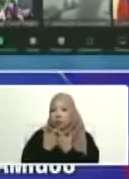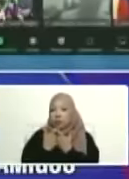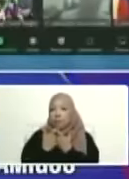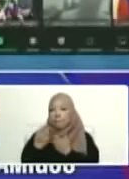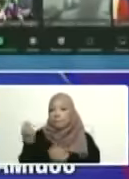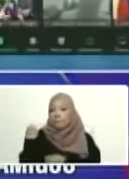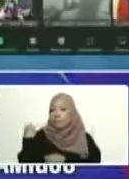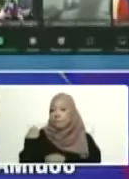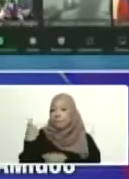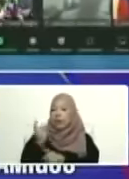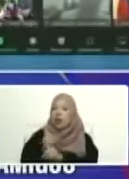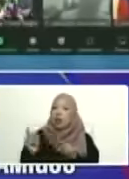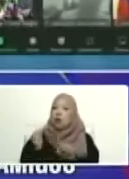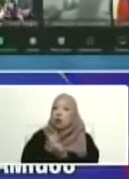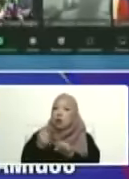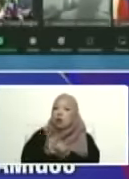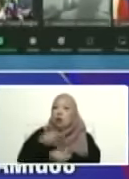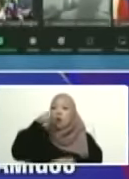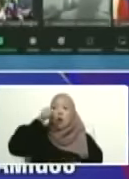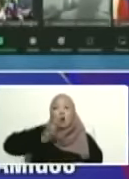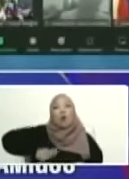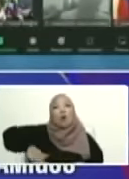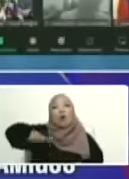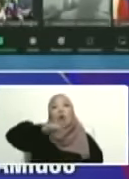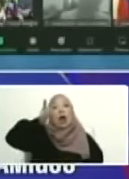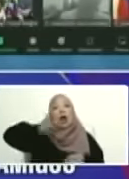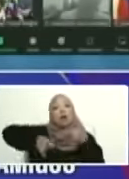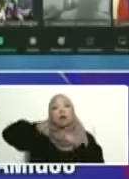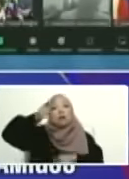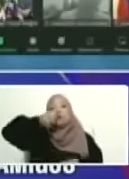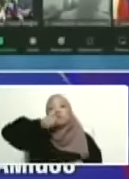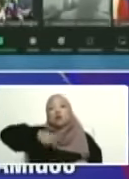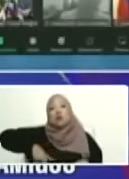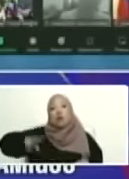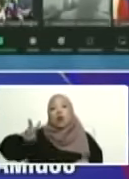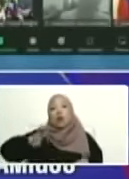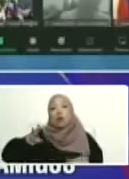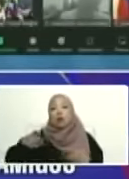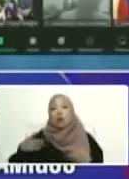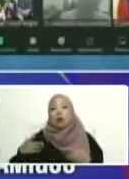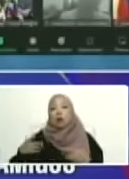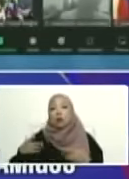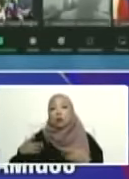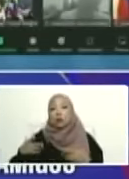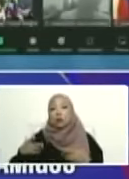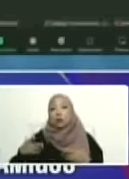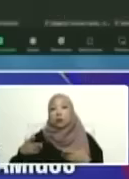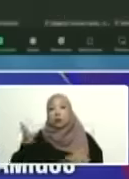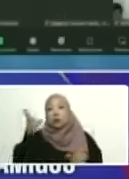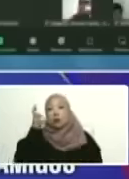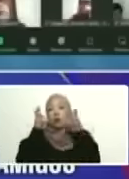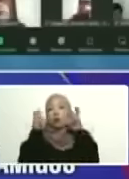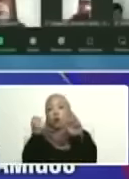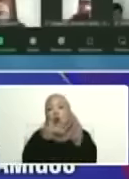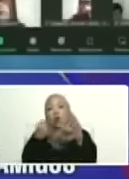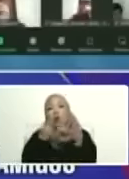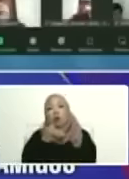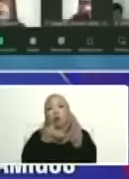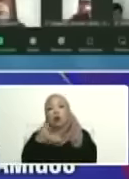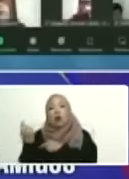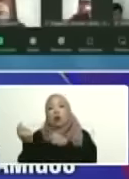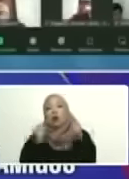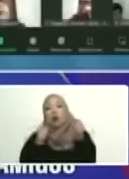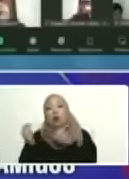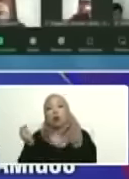llamada diplomacia de los cañones, lo llaman algunos historiadores. ¿Te han escuchado ese concepto, la diplomacia de los